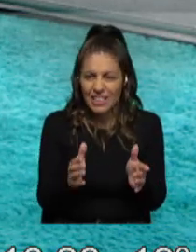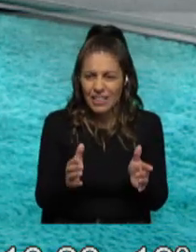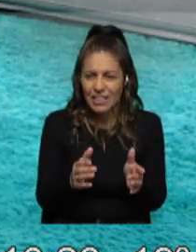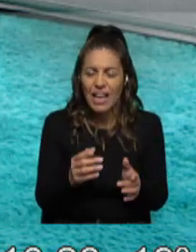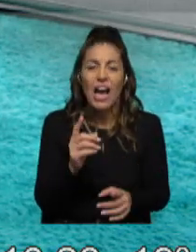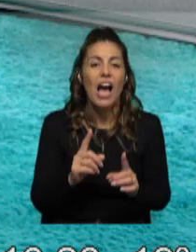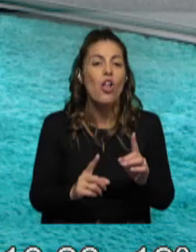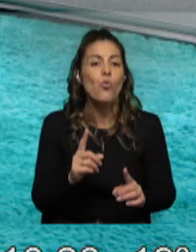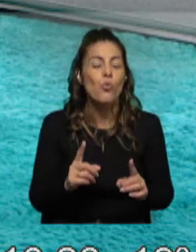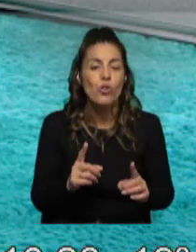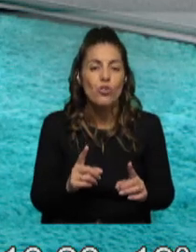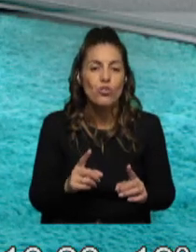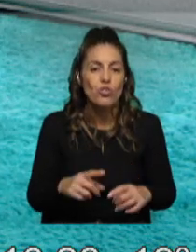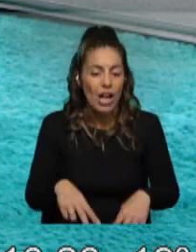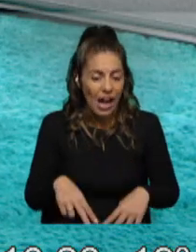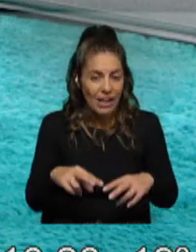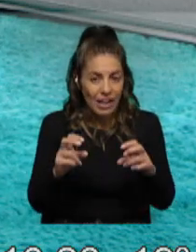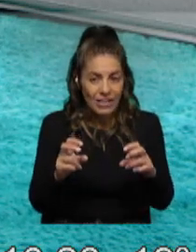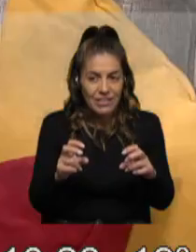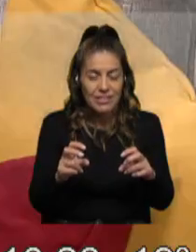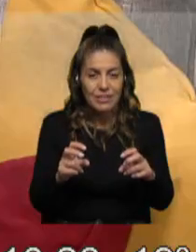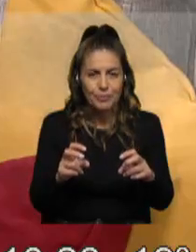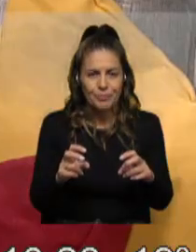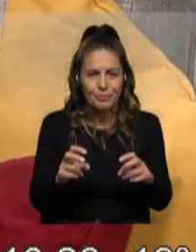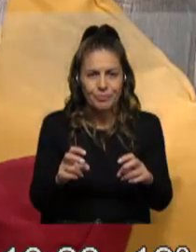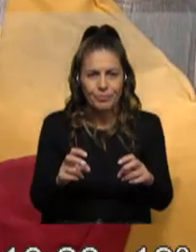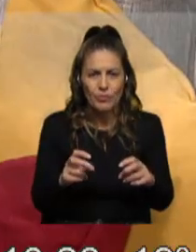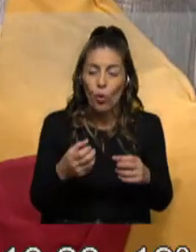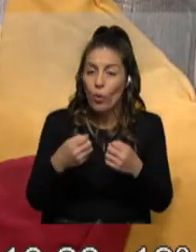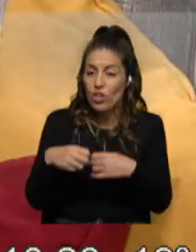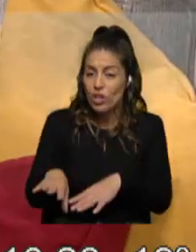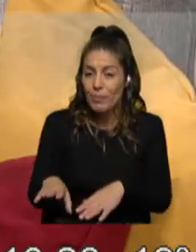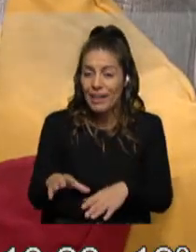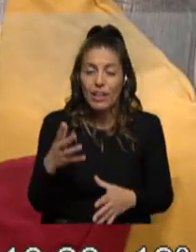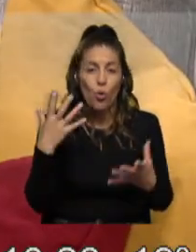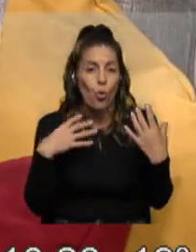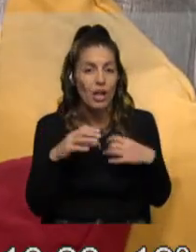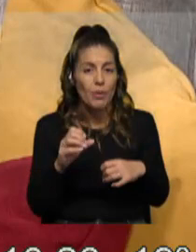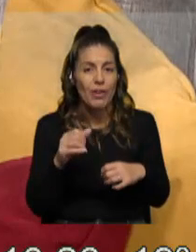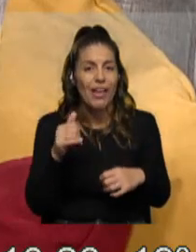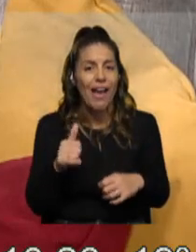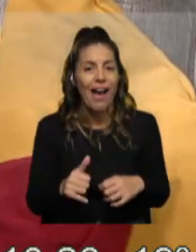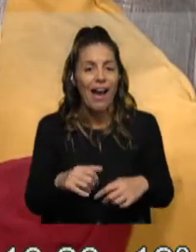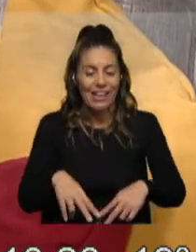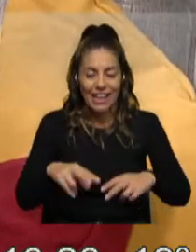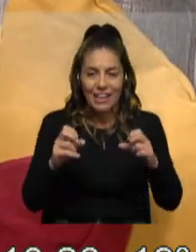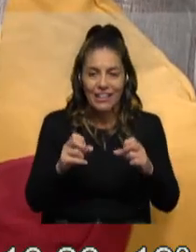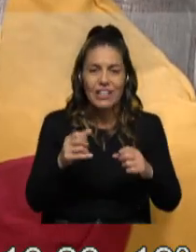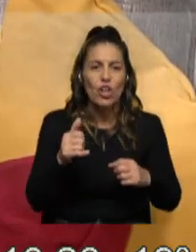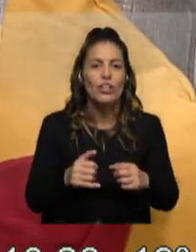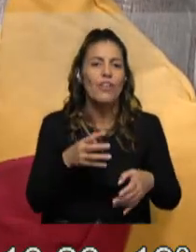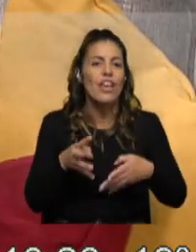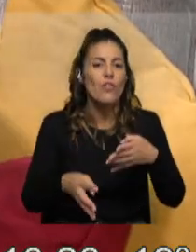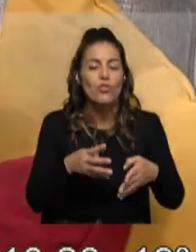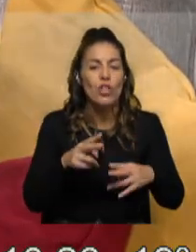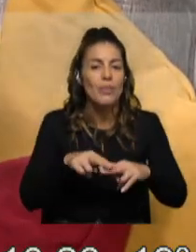Estudios de la. Ya, corto es. Cuando se pierde una mascota, lo que todavía hay estudios que indican que lo que todavía funciona, más allá de las